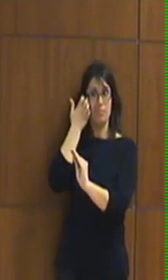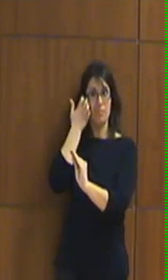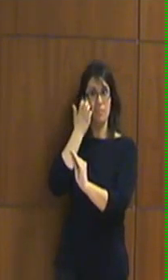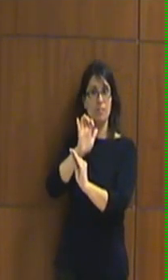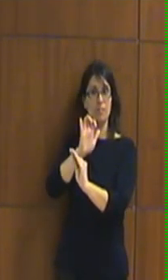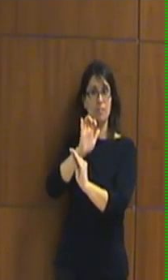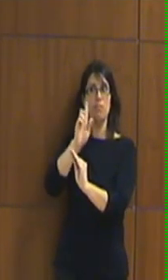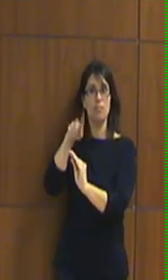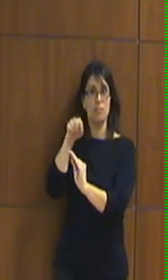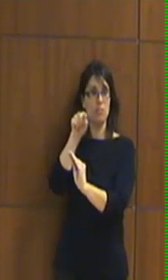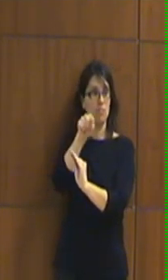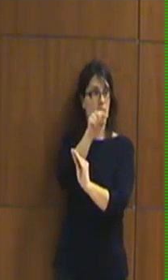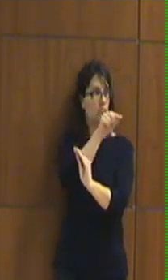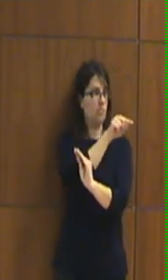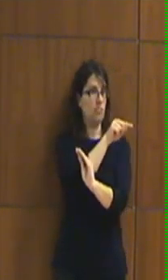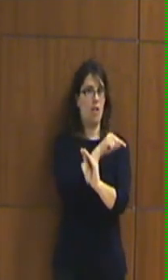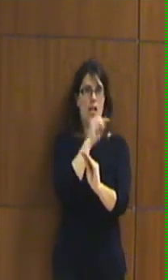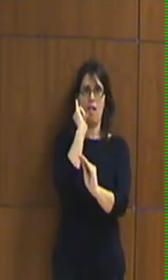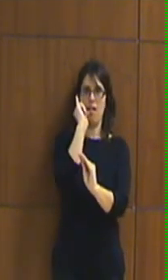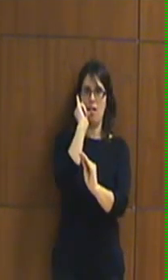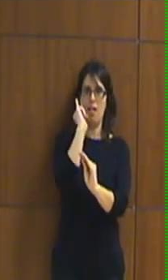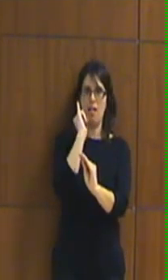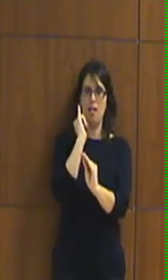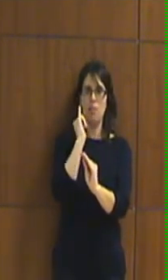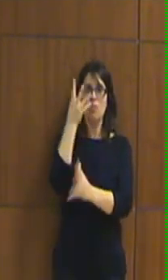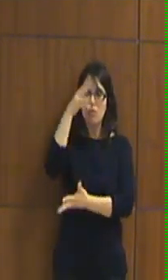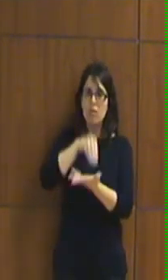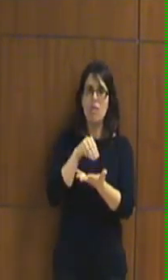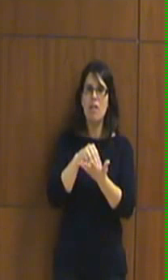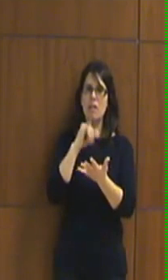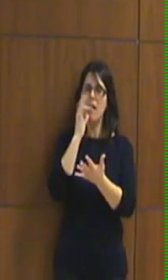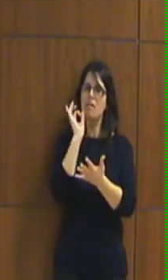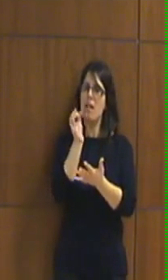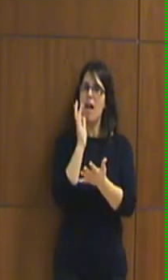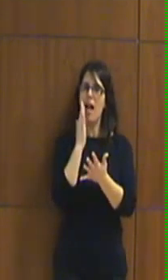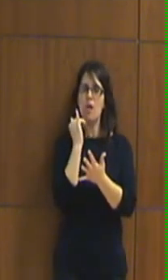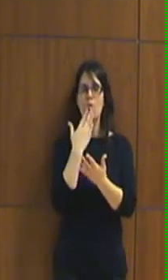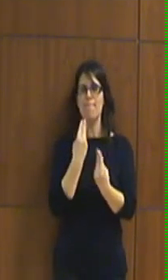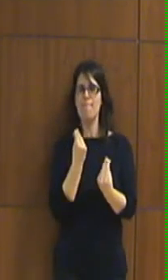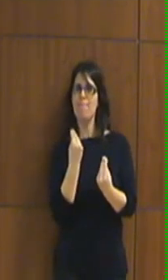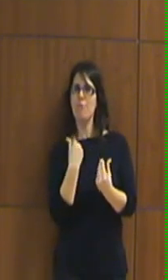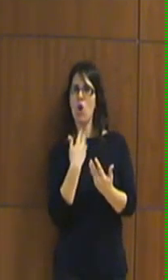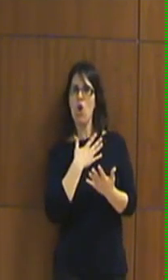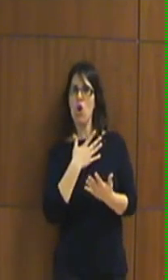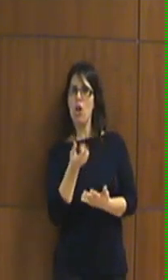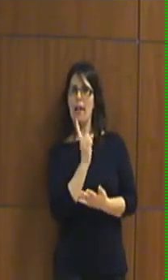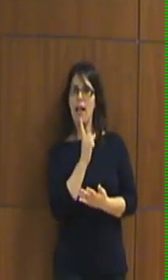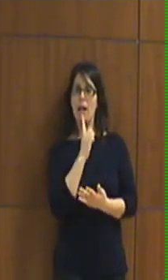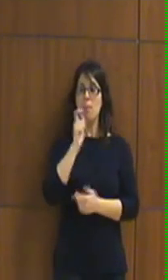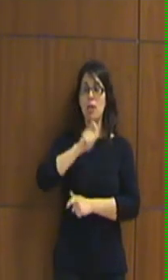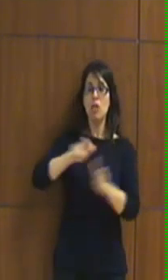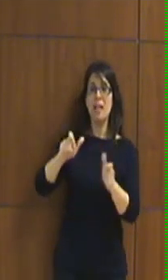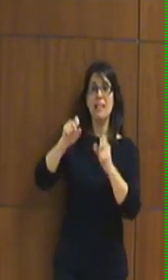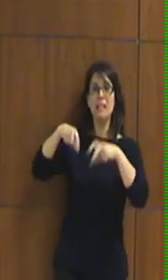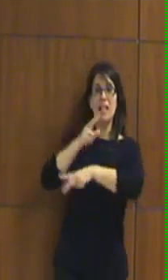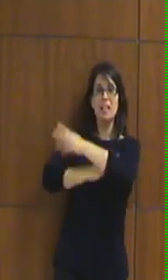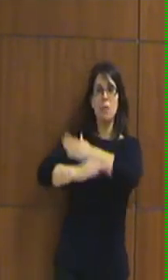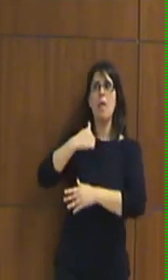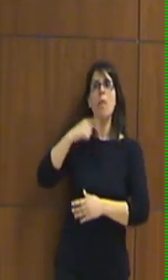efectivamente el problema que está pasando a esas personas con discapacidad, esa reticencia, pero a lo mejor ves en el departamento de al lado y en las que no lo tienen también. Dice